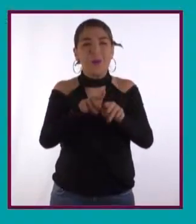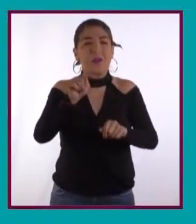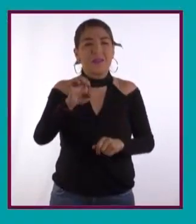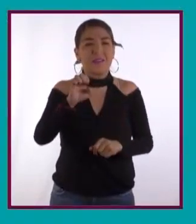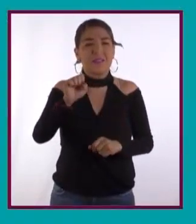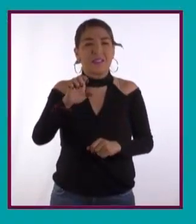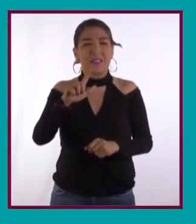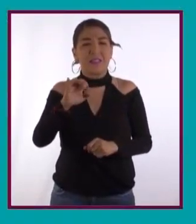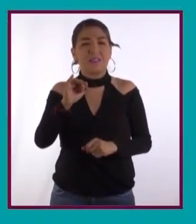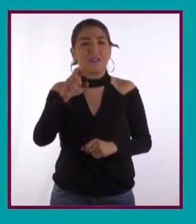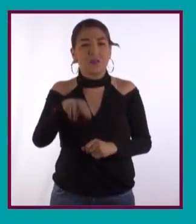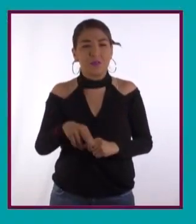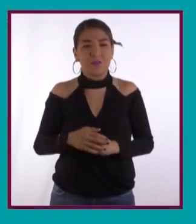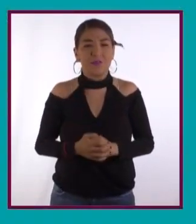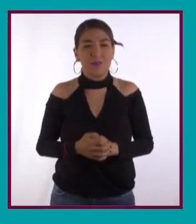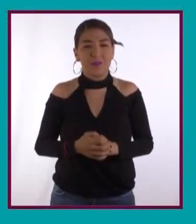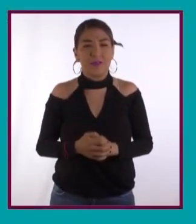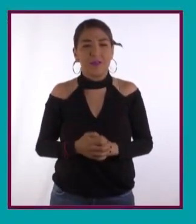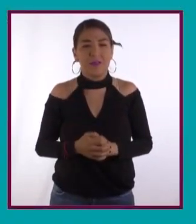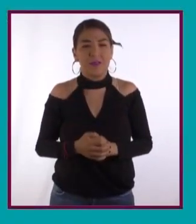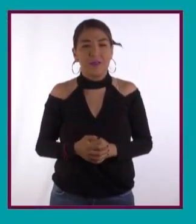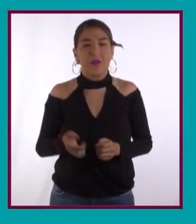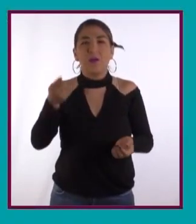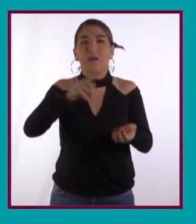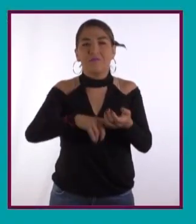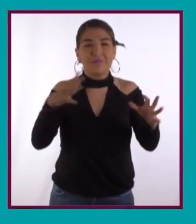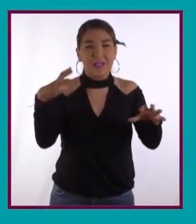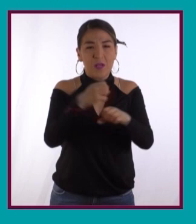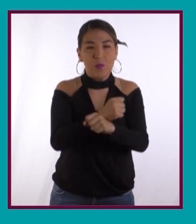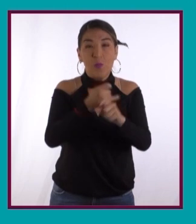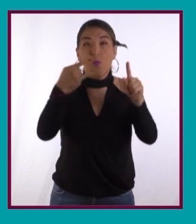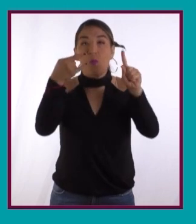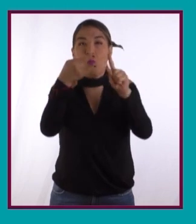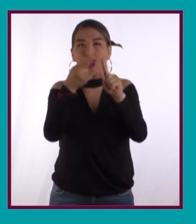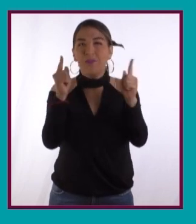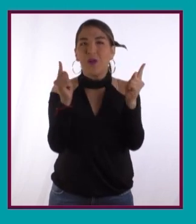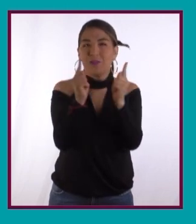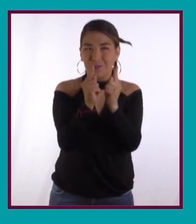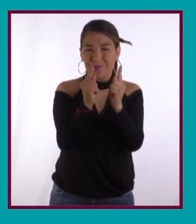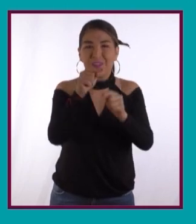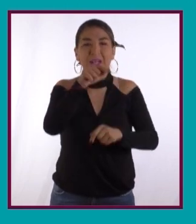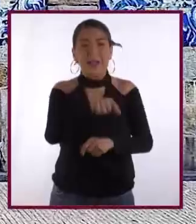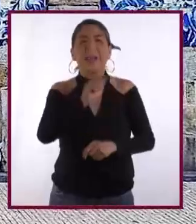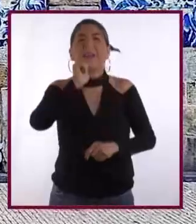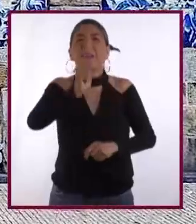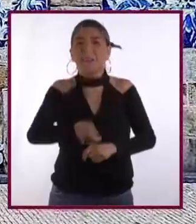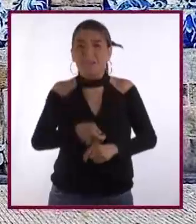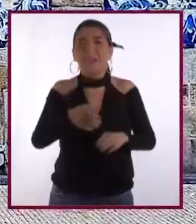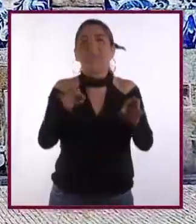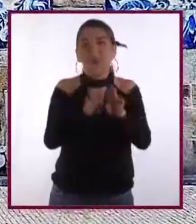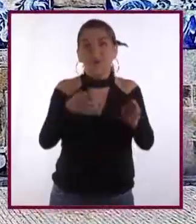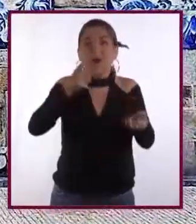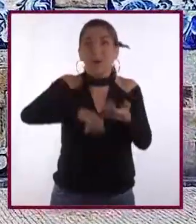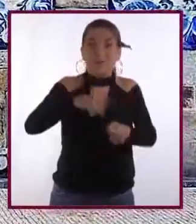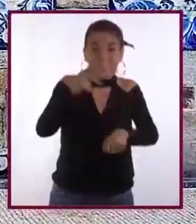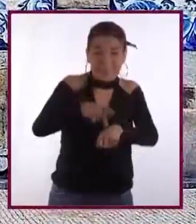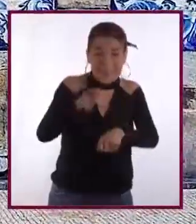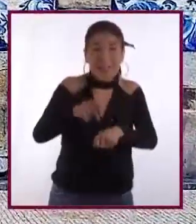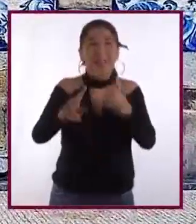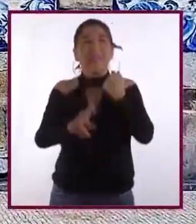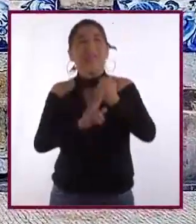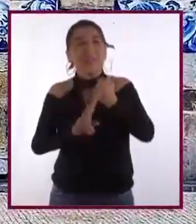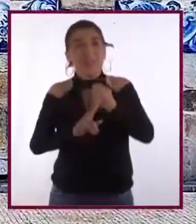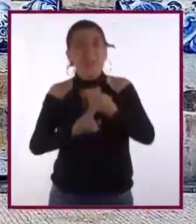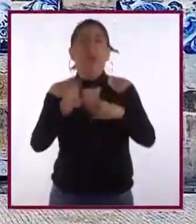La palabra teselaciones viene del latín tesela, que significa cuadrado pequeño, y que daba nombre a las piezas